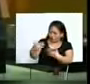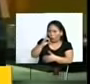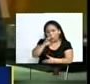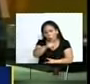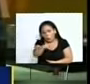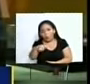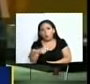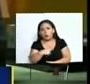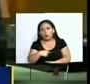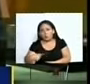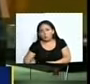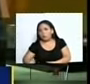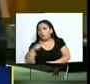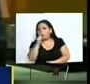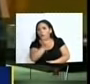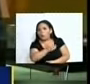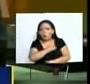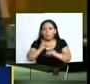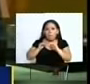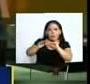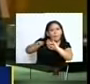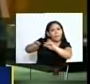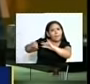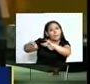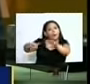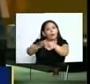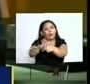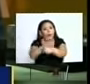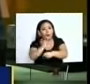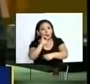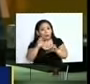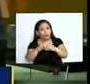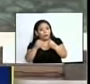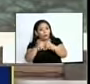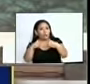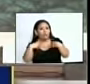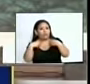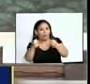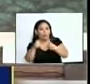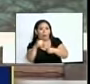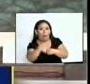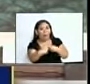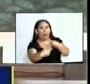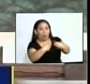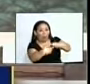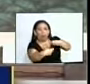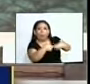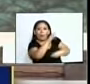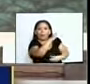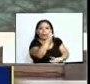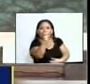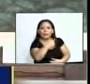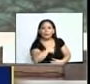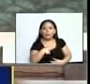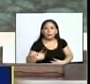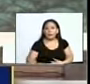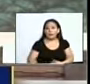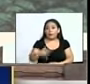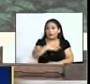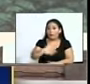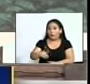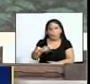llamó infectar al mundo con COVID-19 y aseguró que la OMS está prácticamente controlada por el gobierno chino, mientras que el